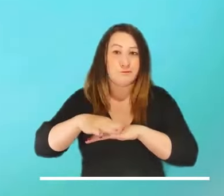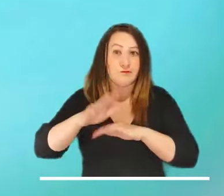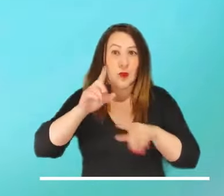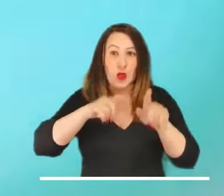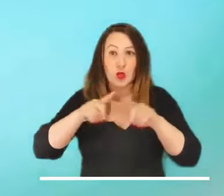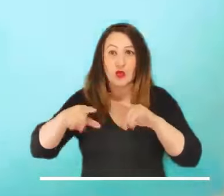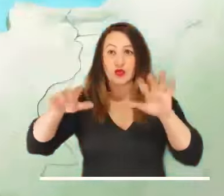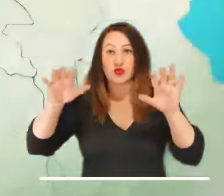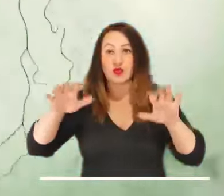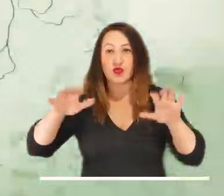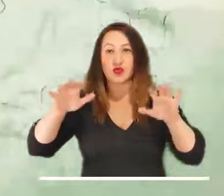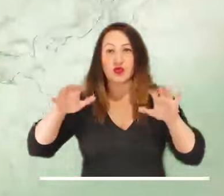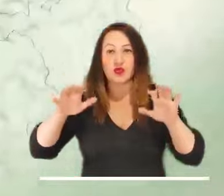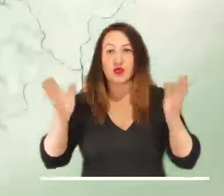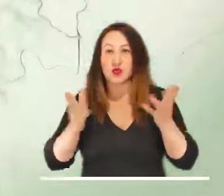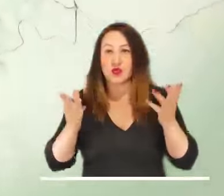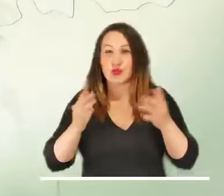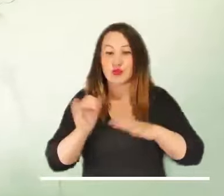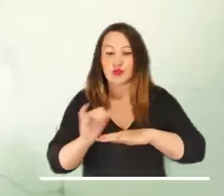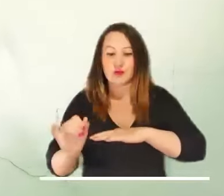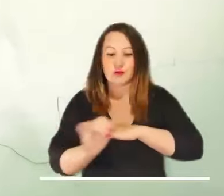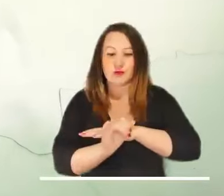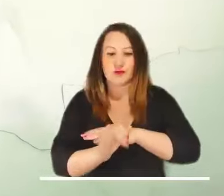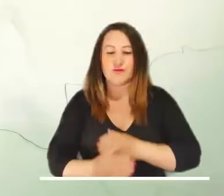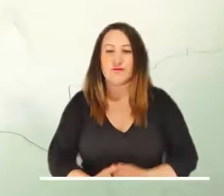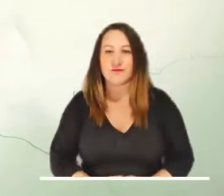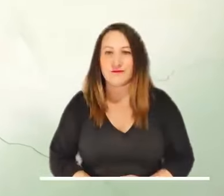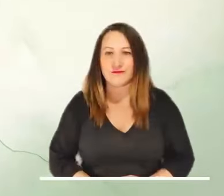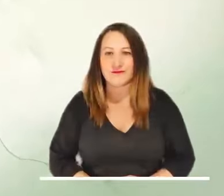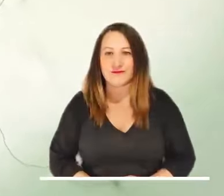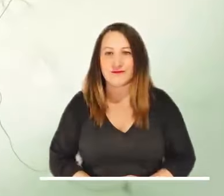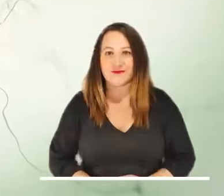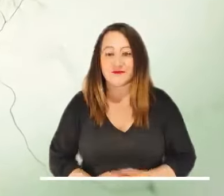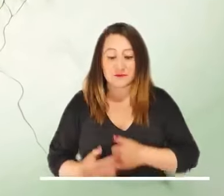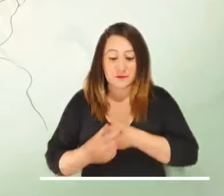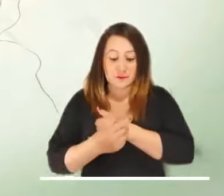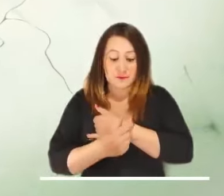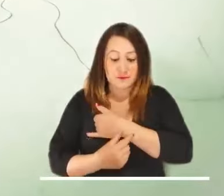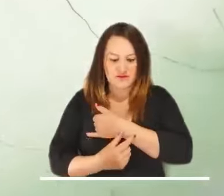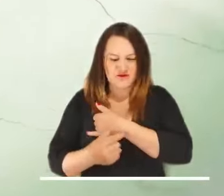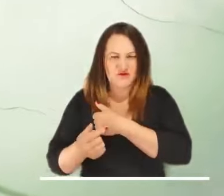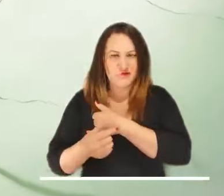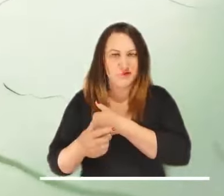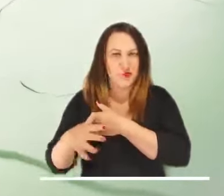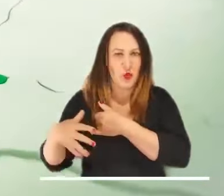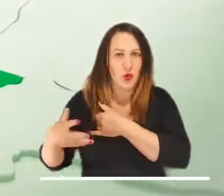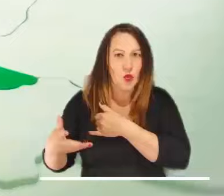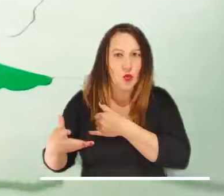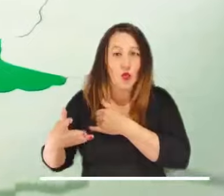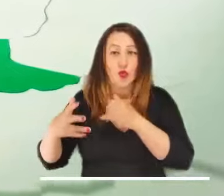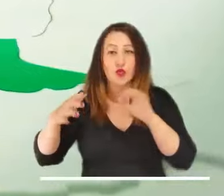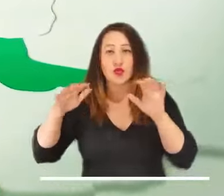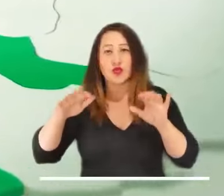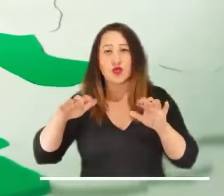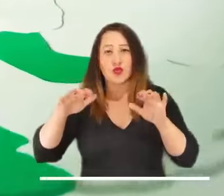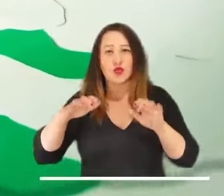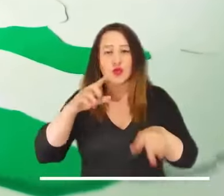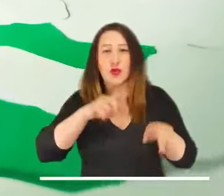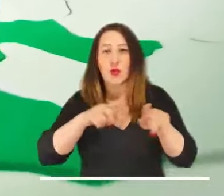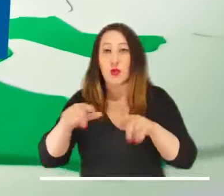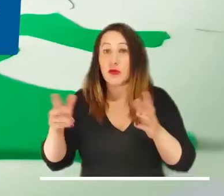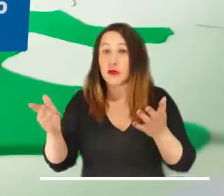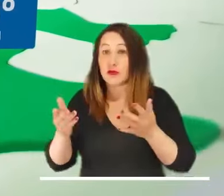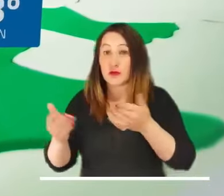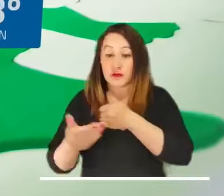algunas precipitaciones sobre las islas. Para la región pacífica, no se descartan algunas lluvias dispersas sobre